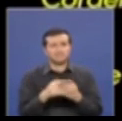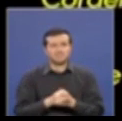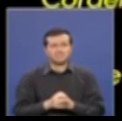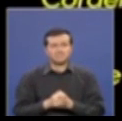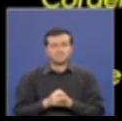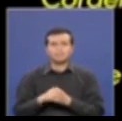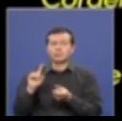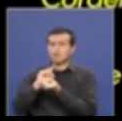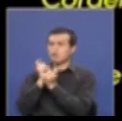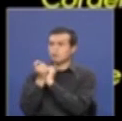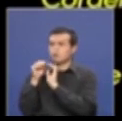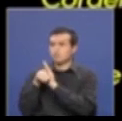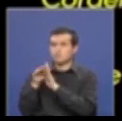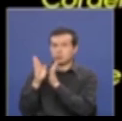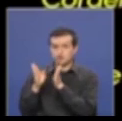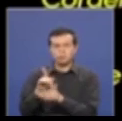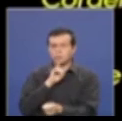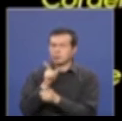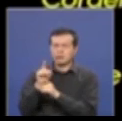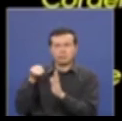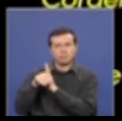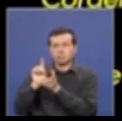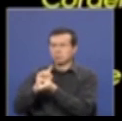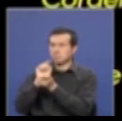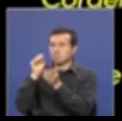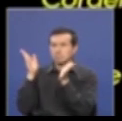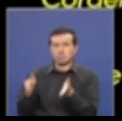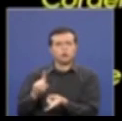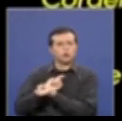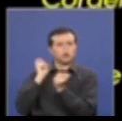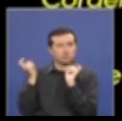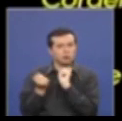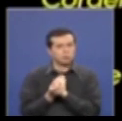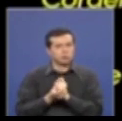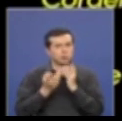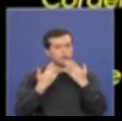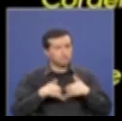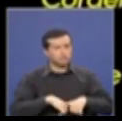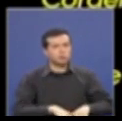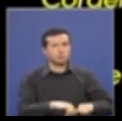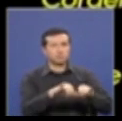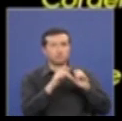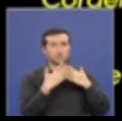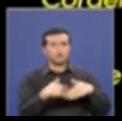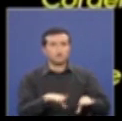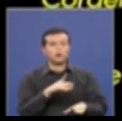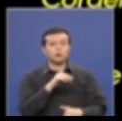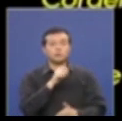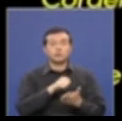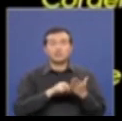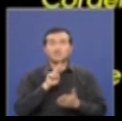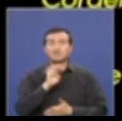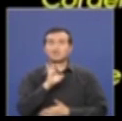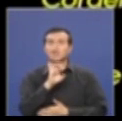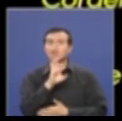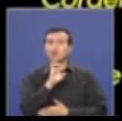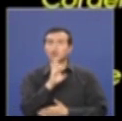Cambio banquero. Cambio banquero. Ya confirmó por el closet, dice confirmar, a